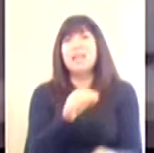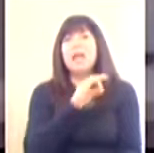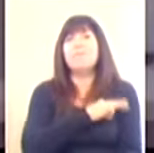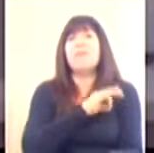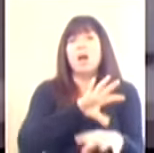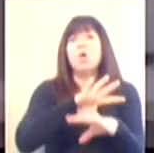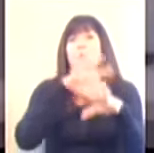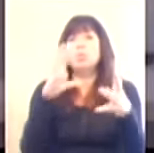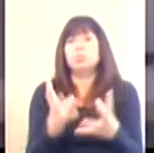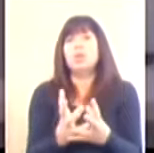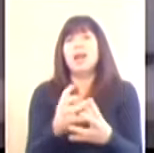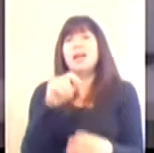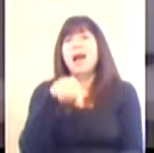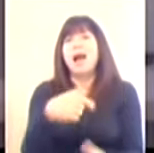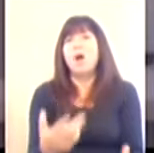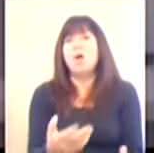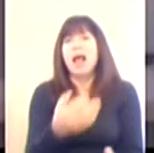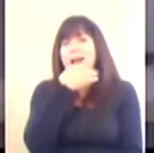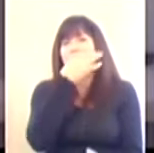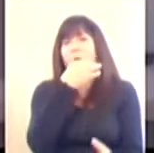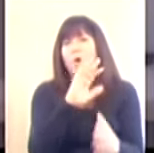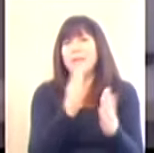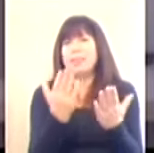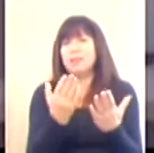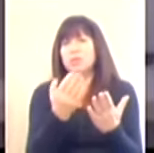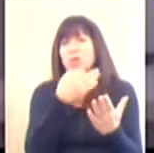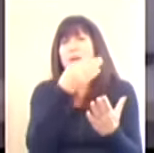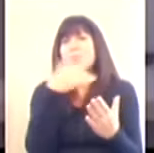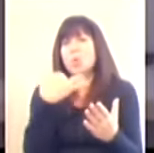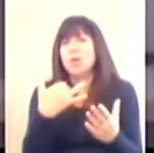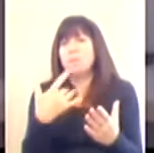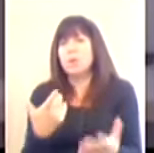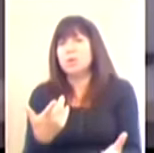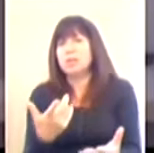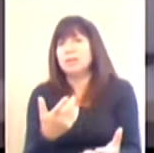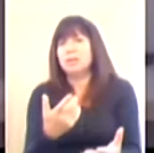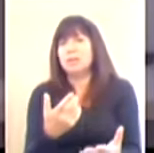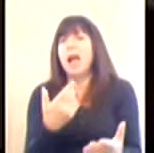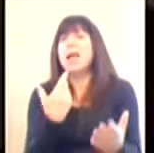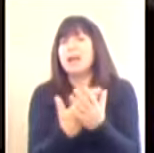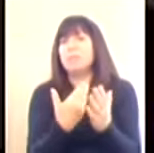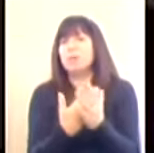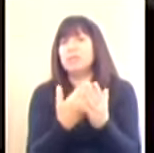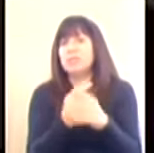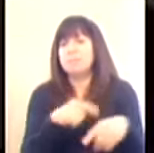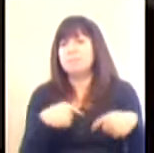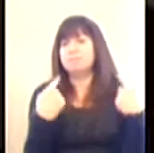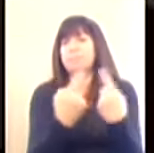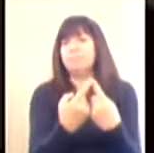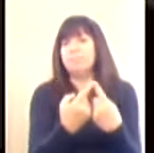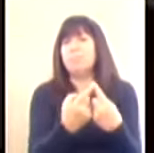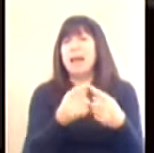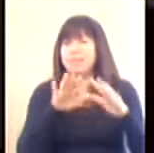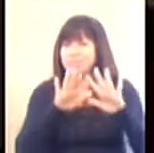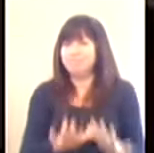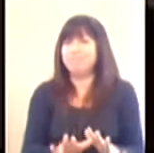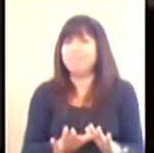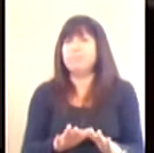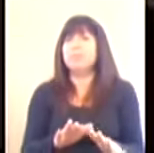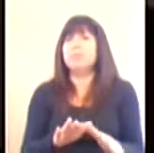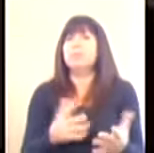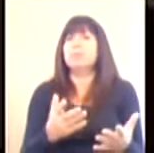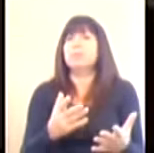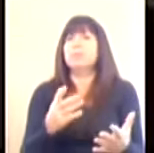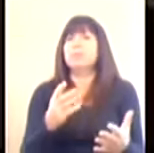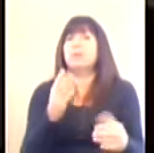sacado recomendaciones muy importantes de decir que no hay que desaprovechar la instancia para poder sentar las bases de la descarbonización, entendiendo